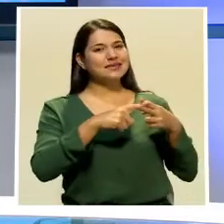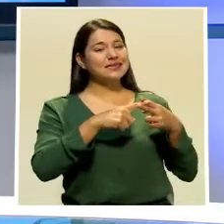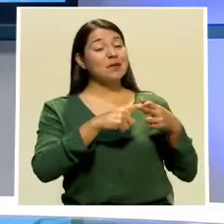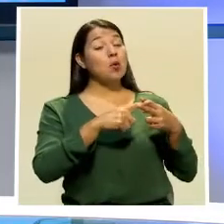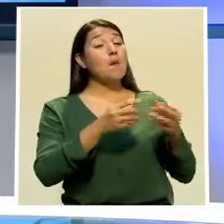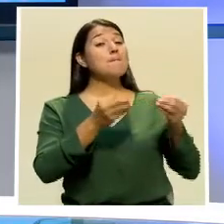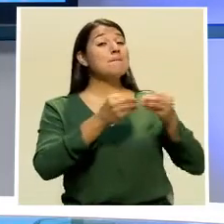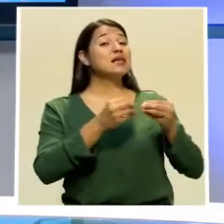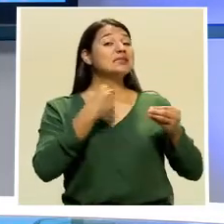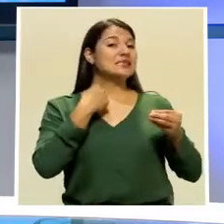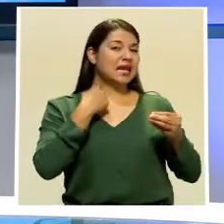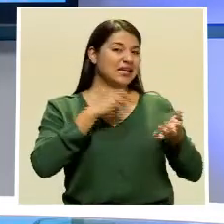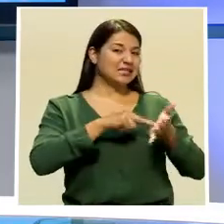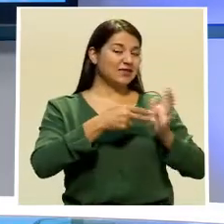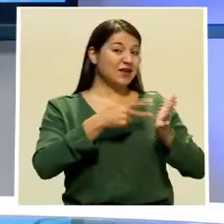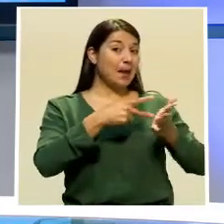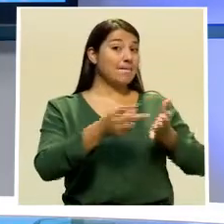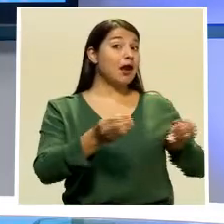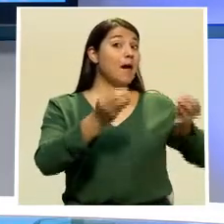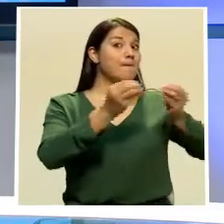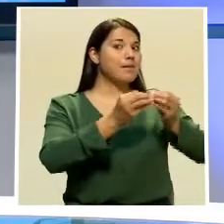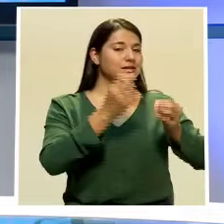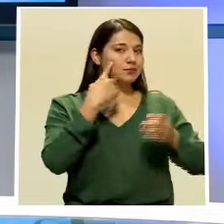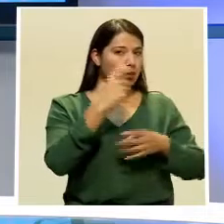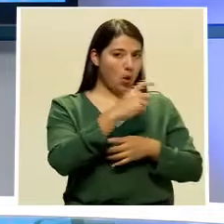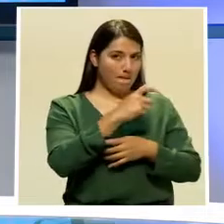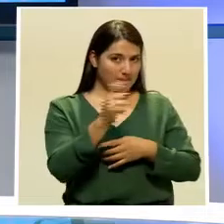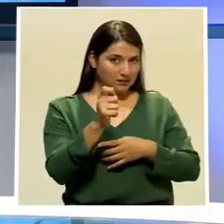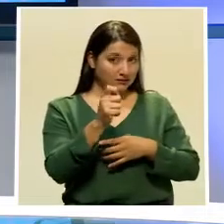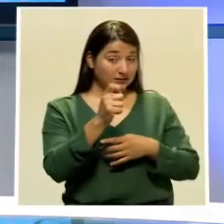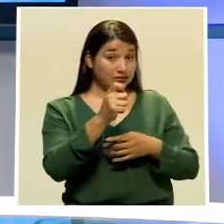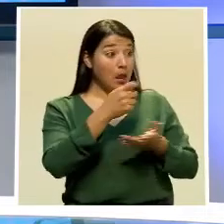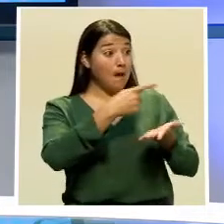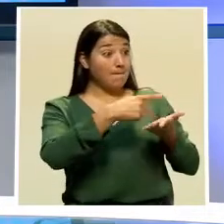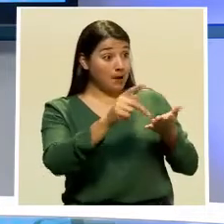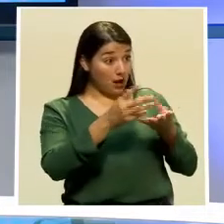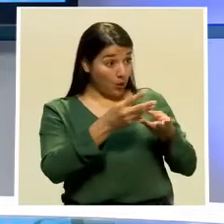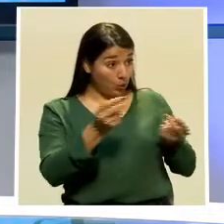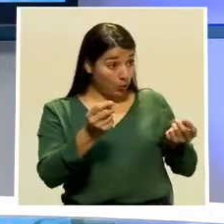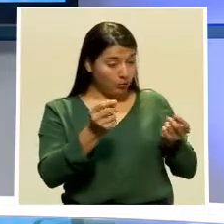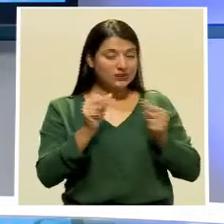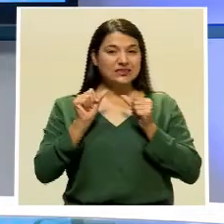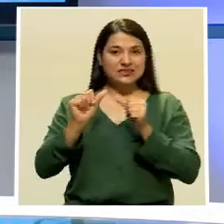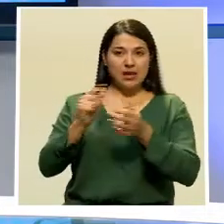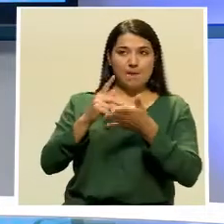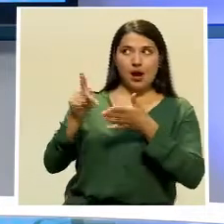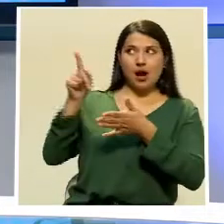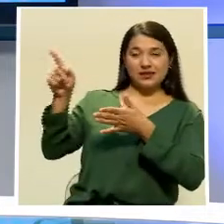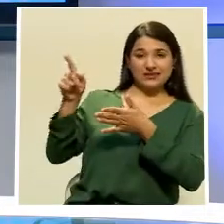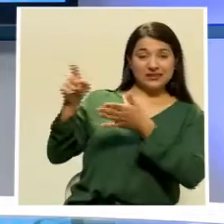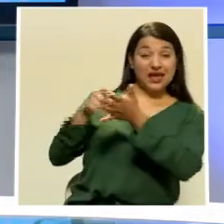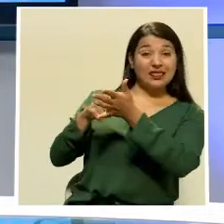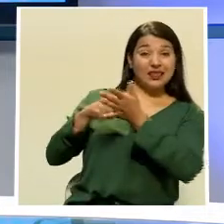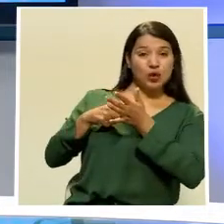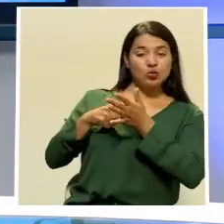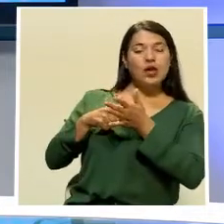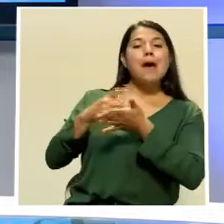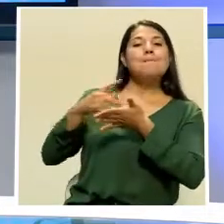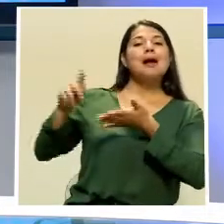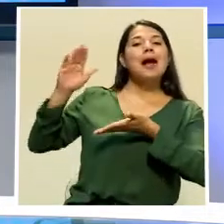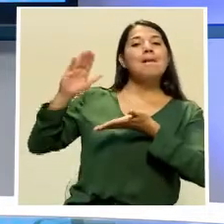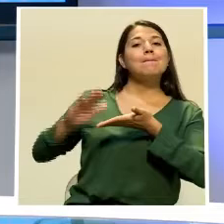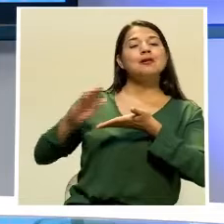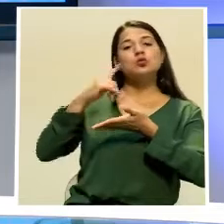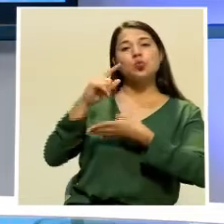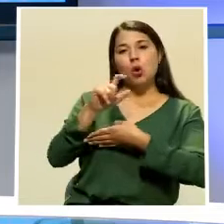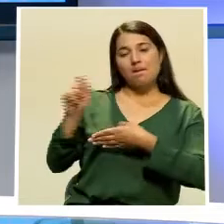deuda más barata. Una de las propuestas del Ejecutivo es la creación de un impuesto a todas las